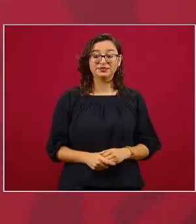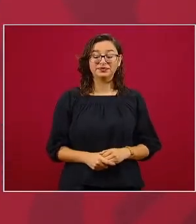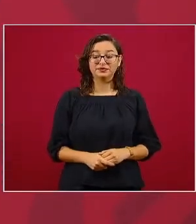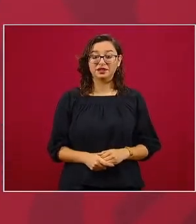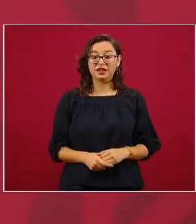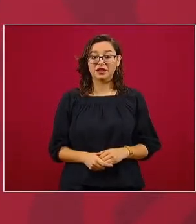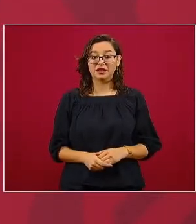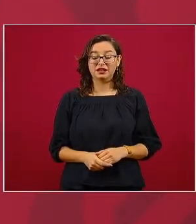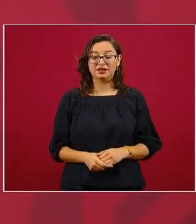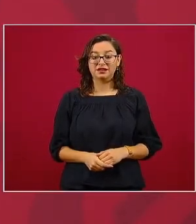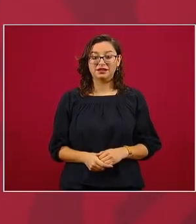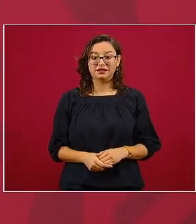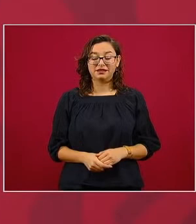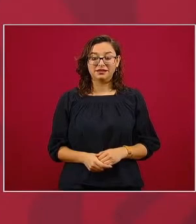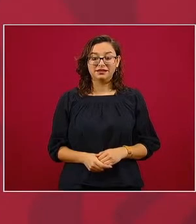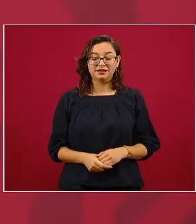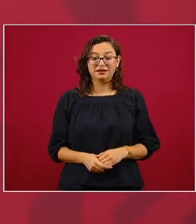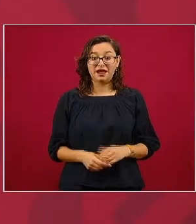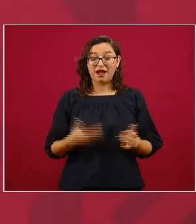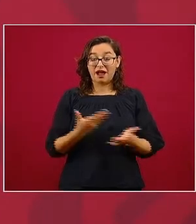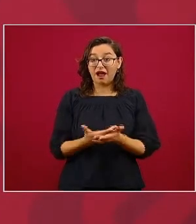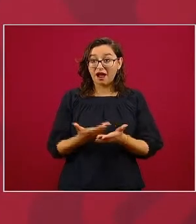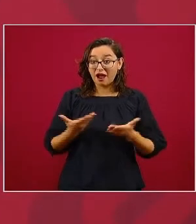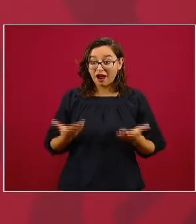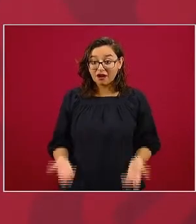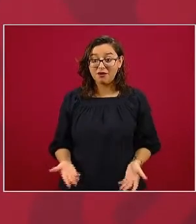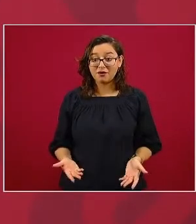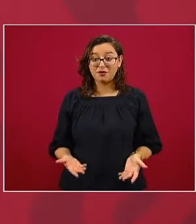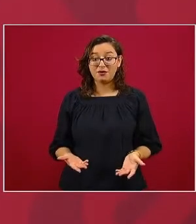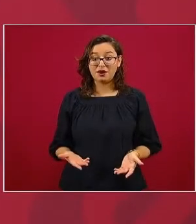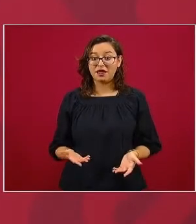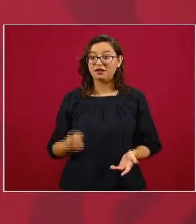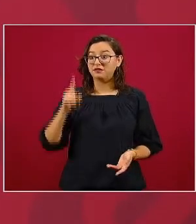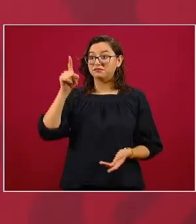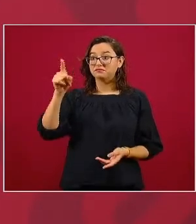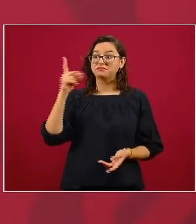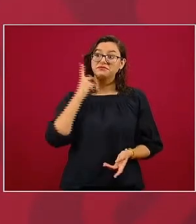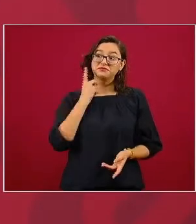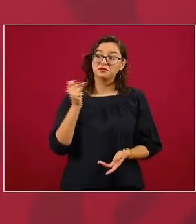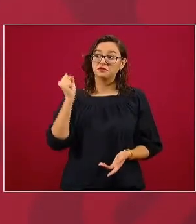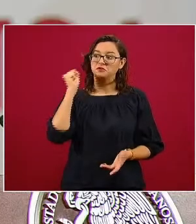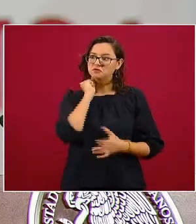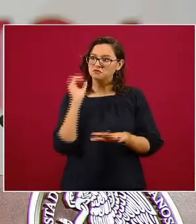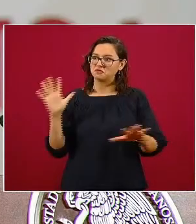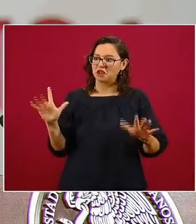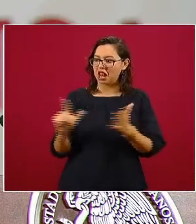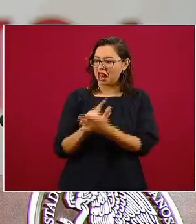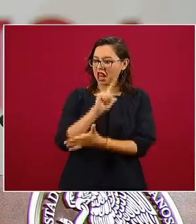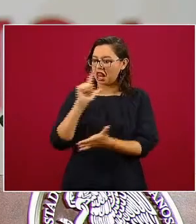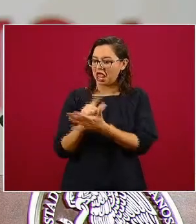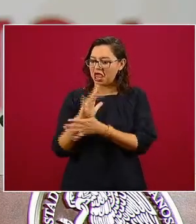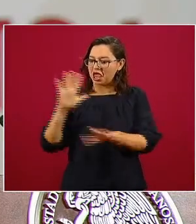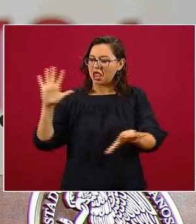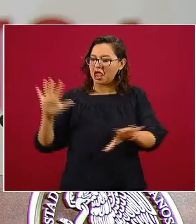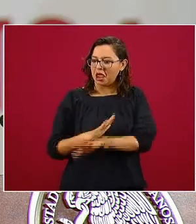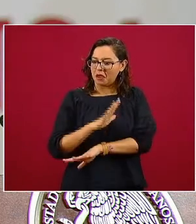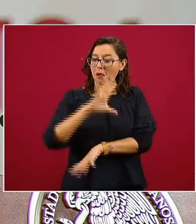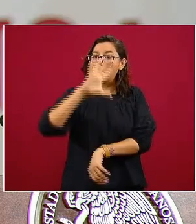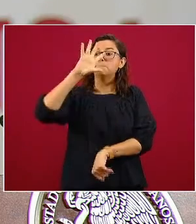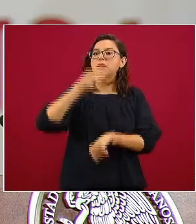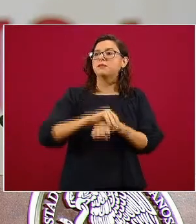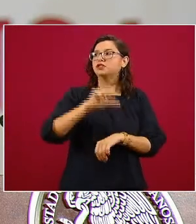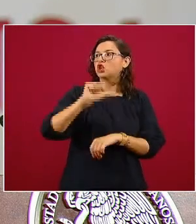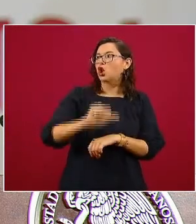con esta reforma que nos permite comprar las